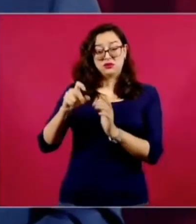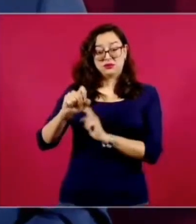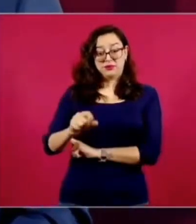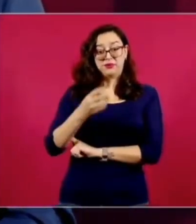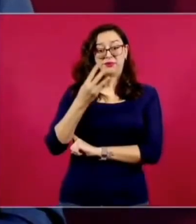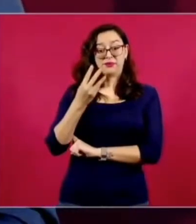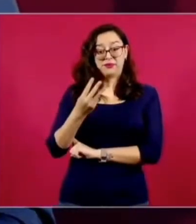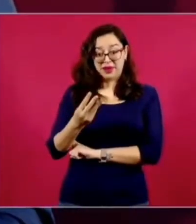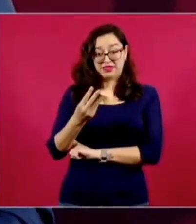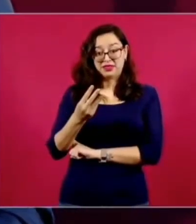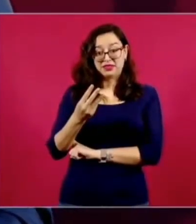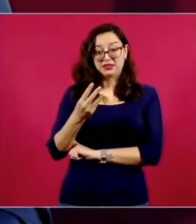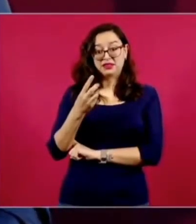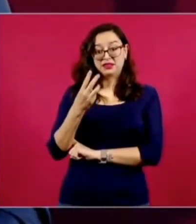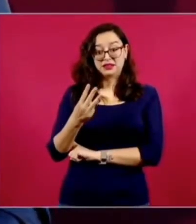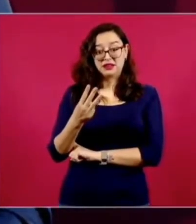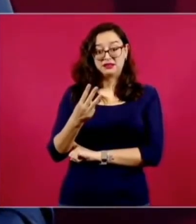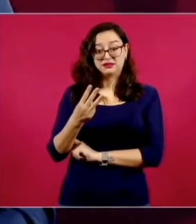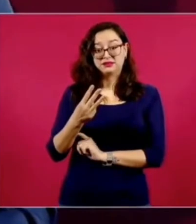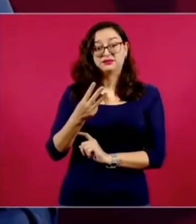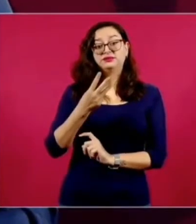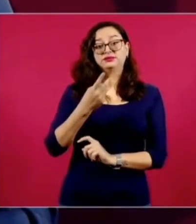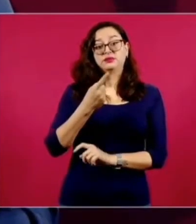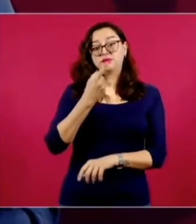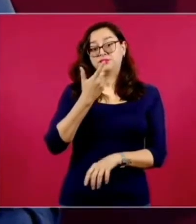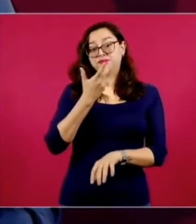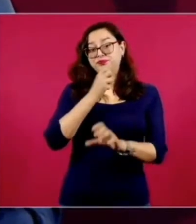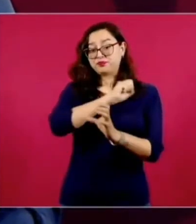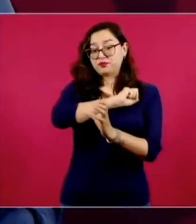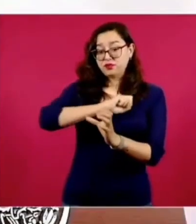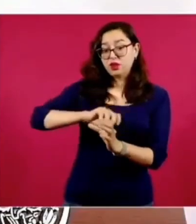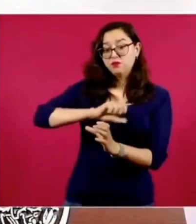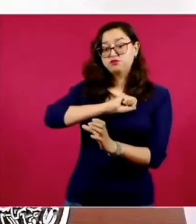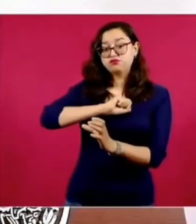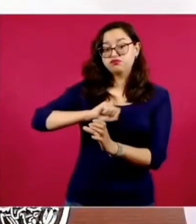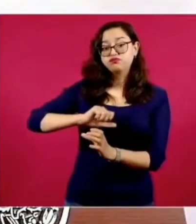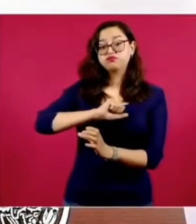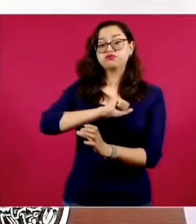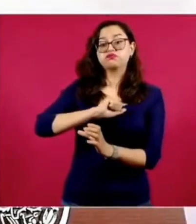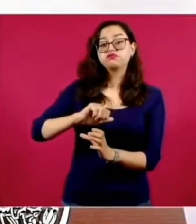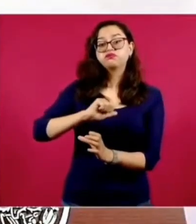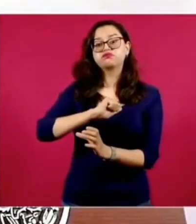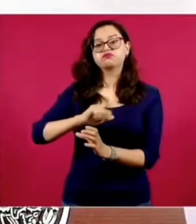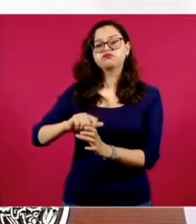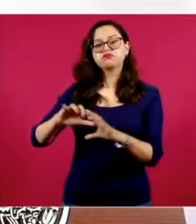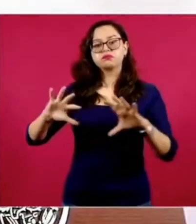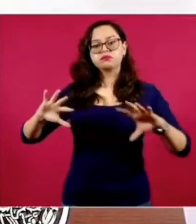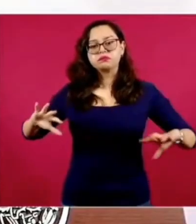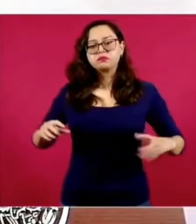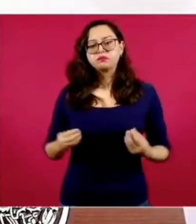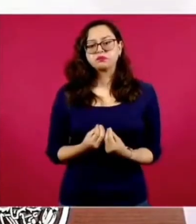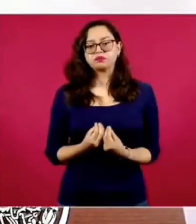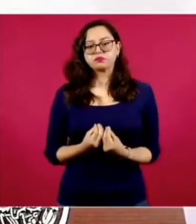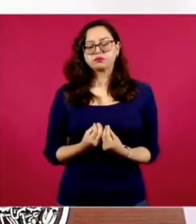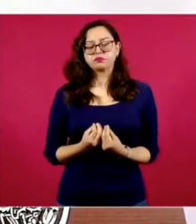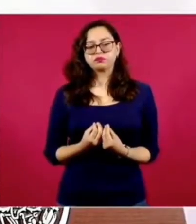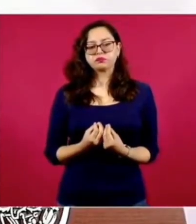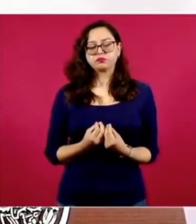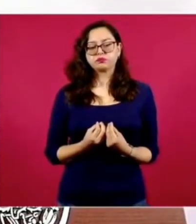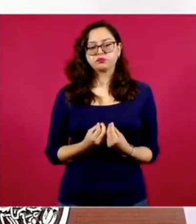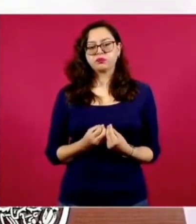las remesas, lo que envían nuestros paisanos a sus familiares, sumó